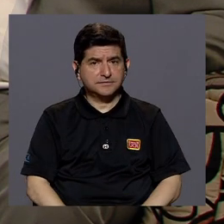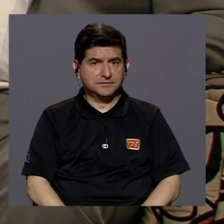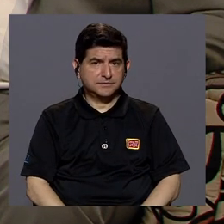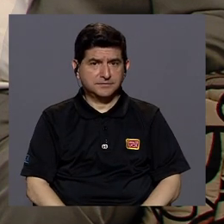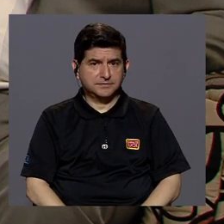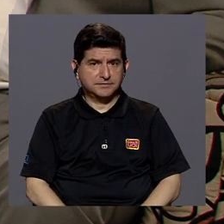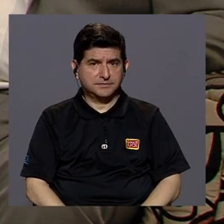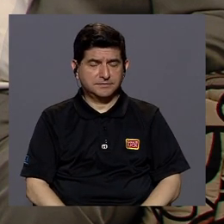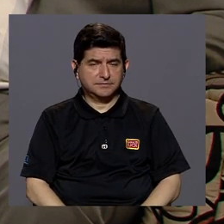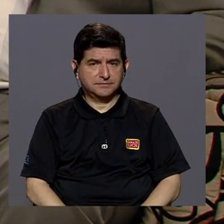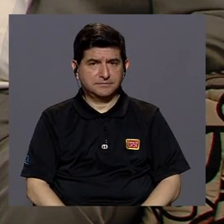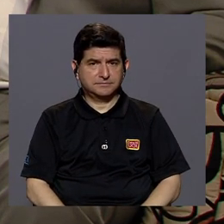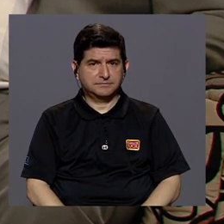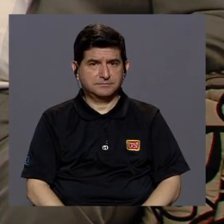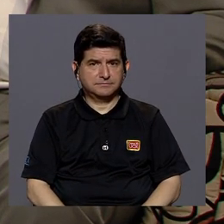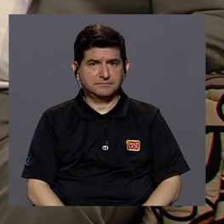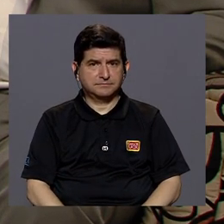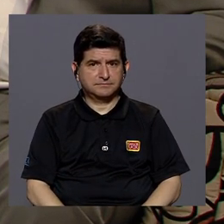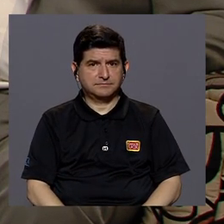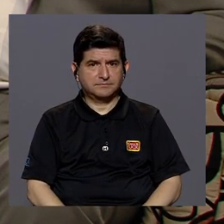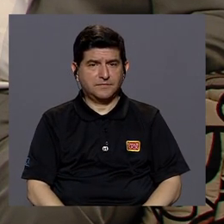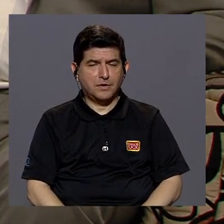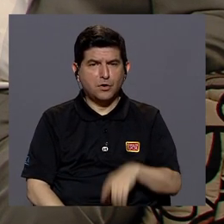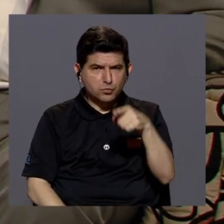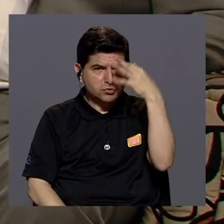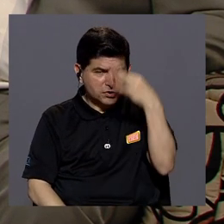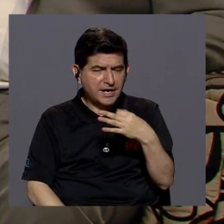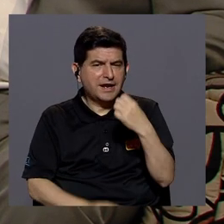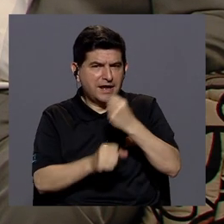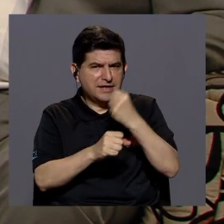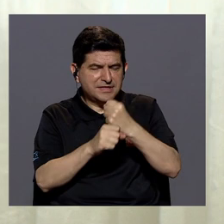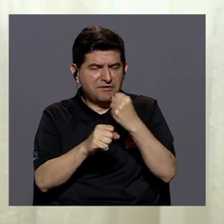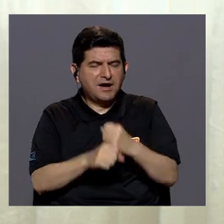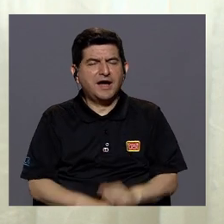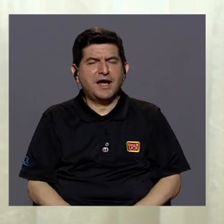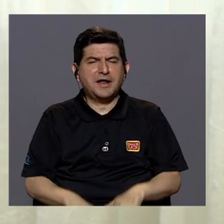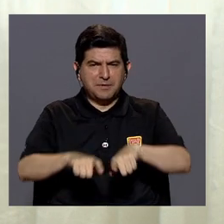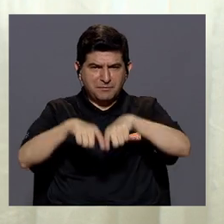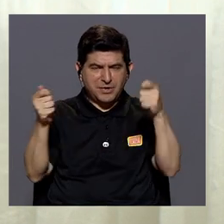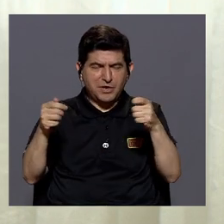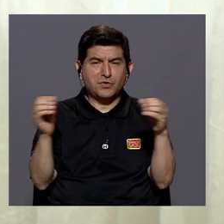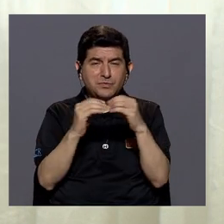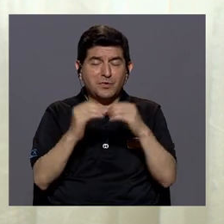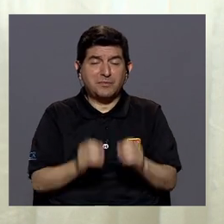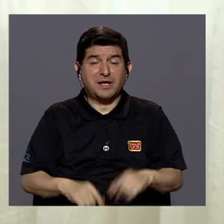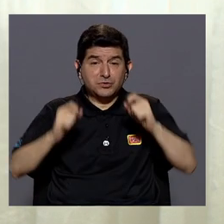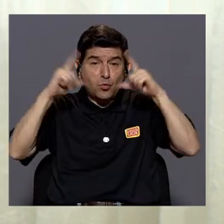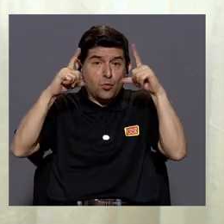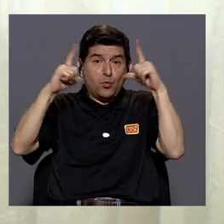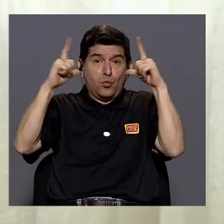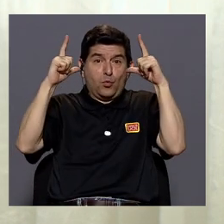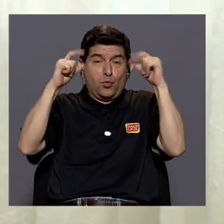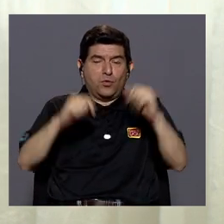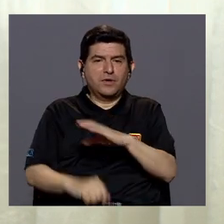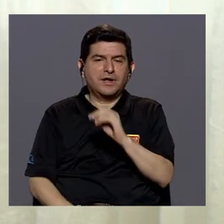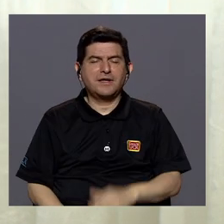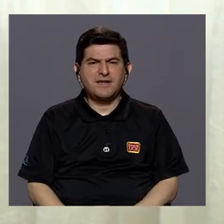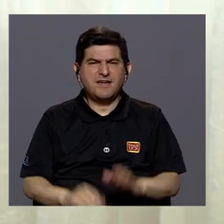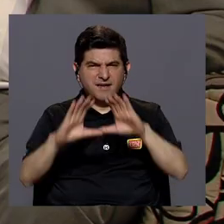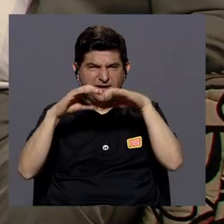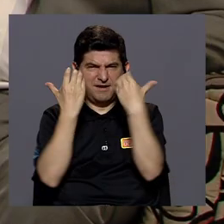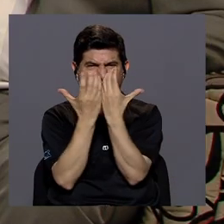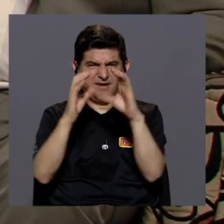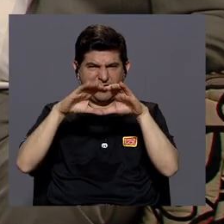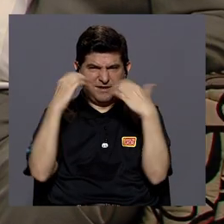¿Se vería trabajando en un periodismo más escandaloso y y con la categoría de que podría